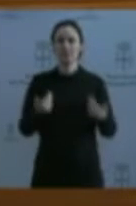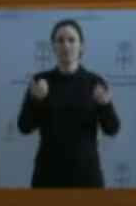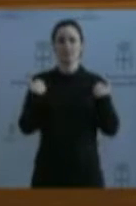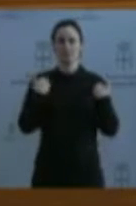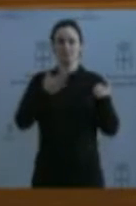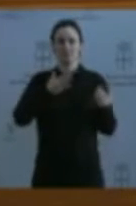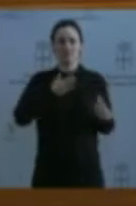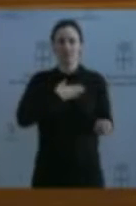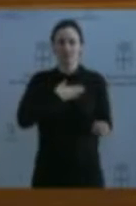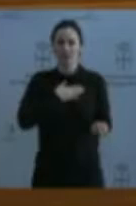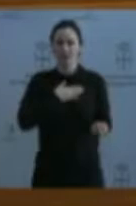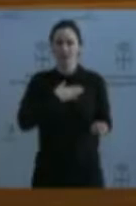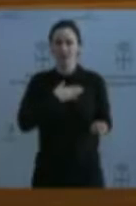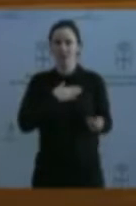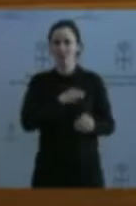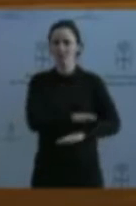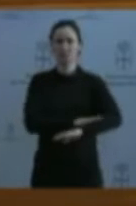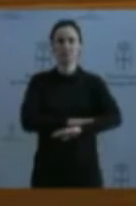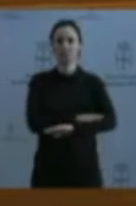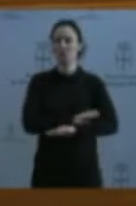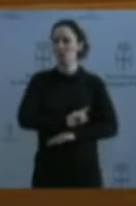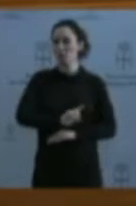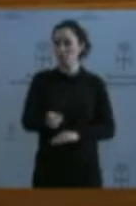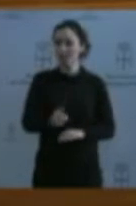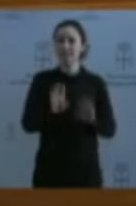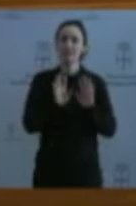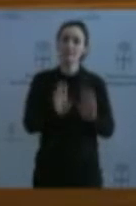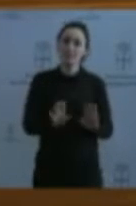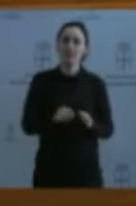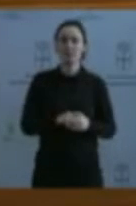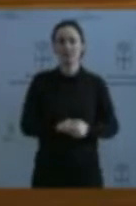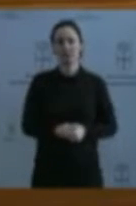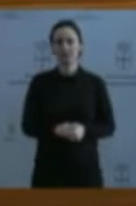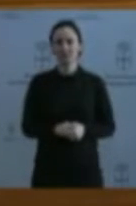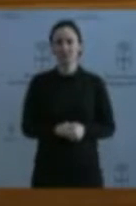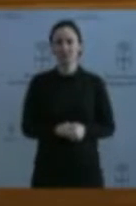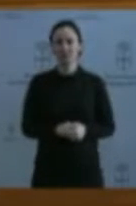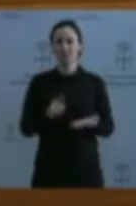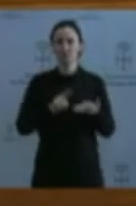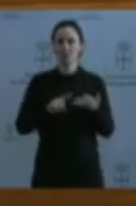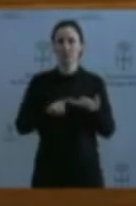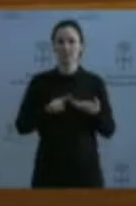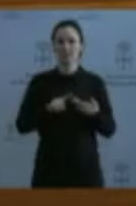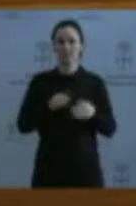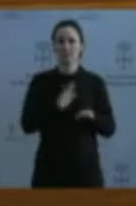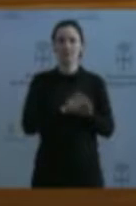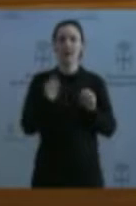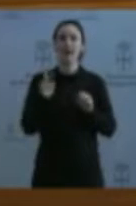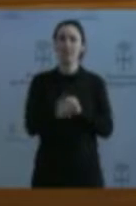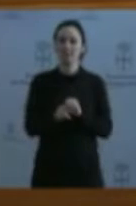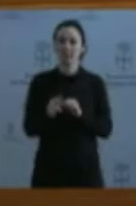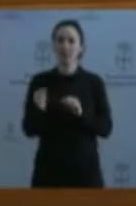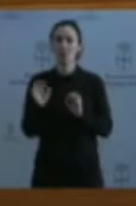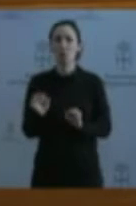Gobierno, pero efectivamente todo lo que pueda suponer una deslocalización en el territorio de investigación